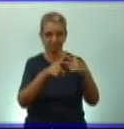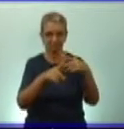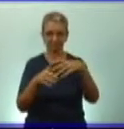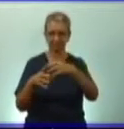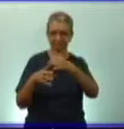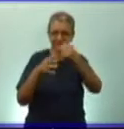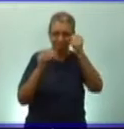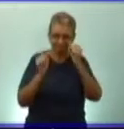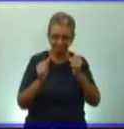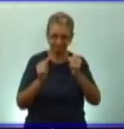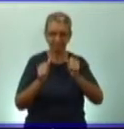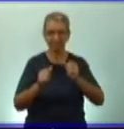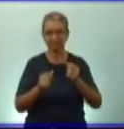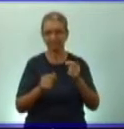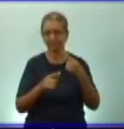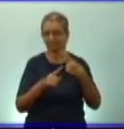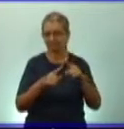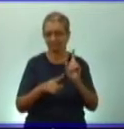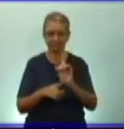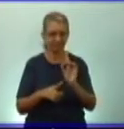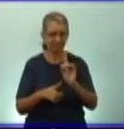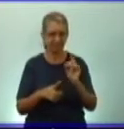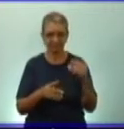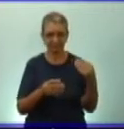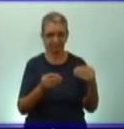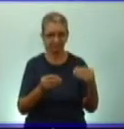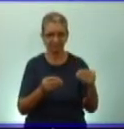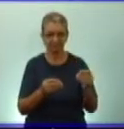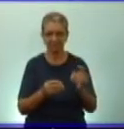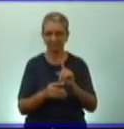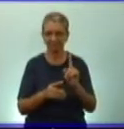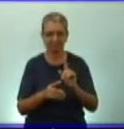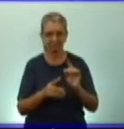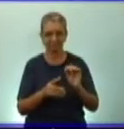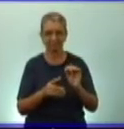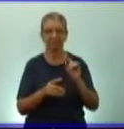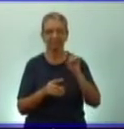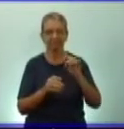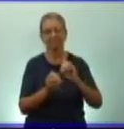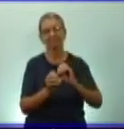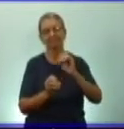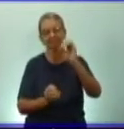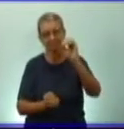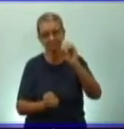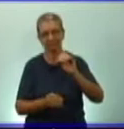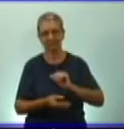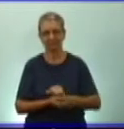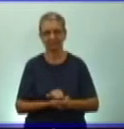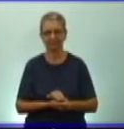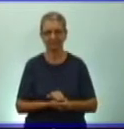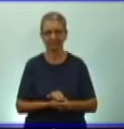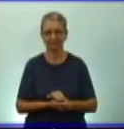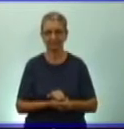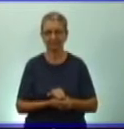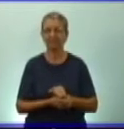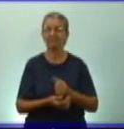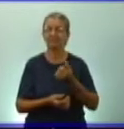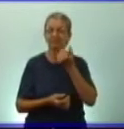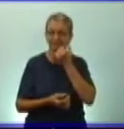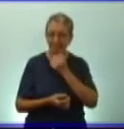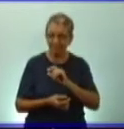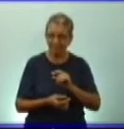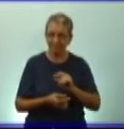átomo del elemento no metálico. De ahí que sea un enlace covalente polar. Y recuerden también que para nombrar